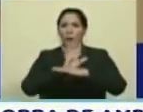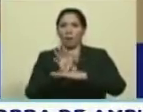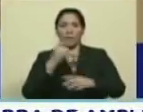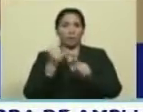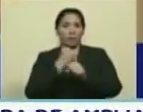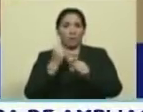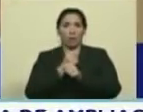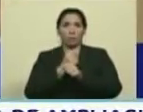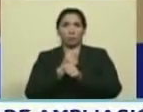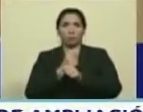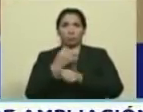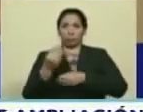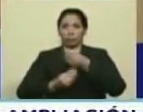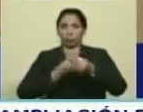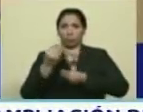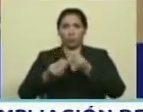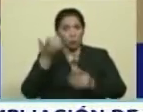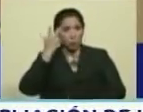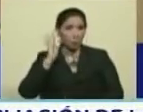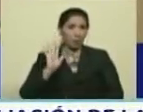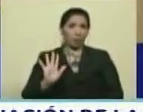trabajando. Y creo